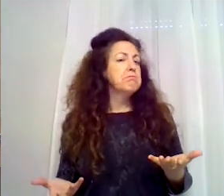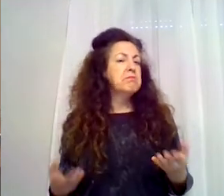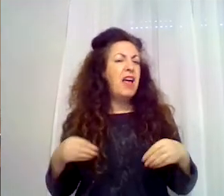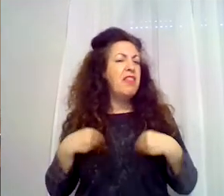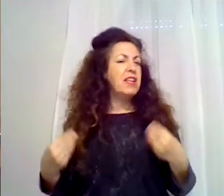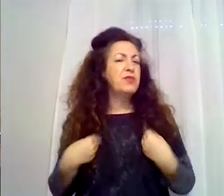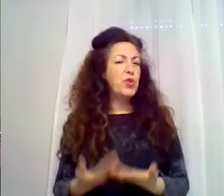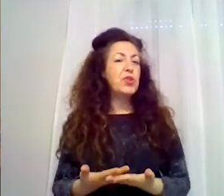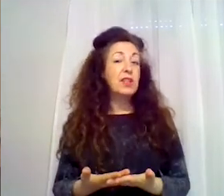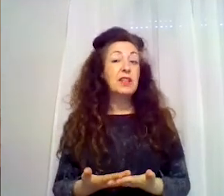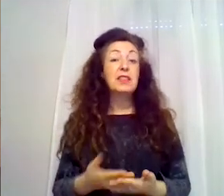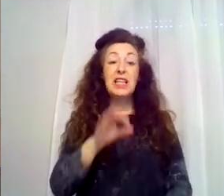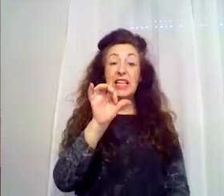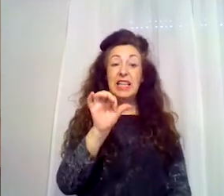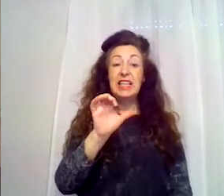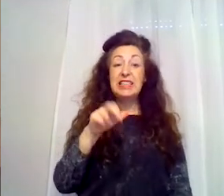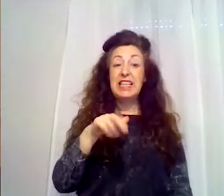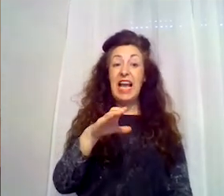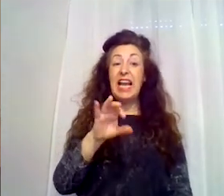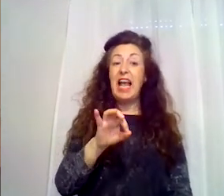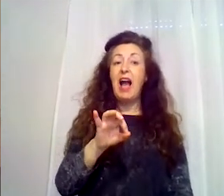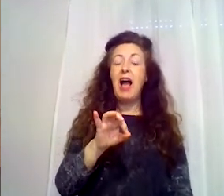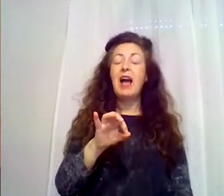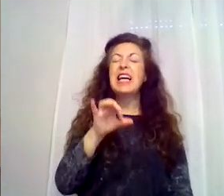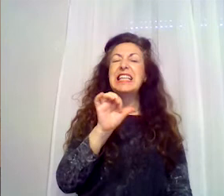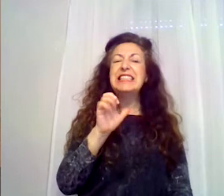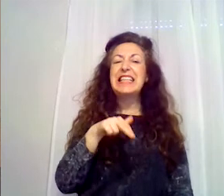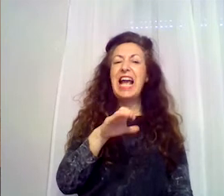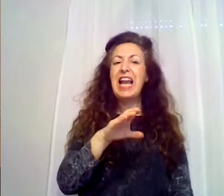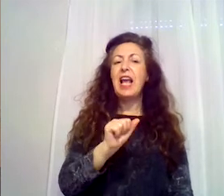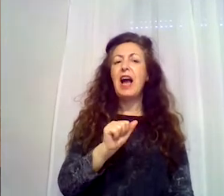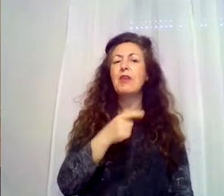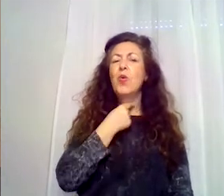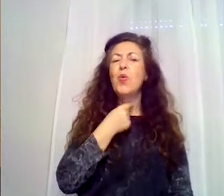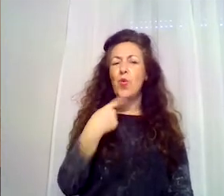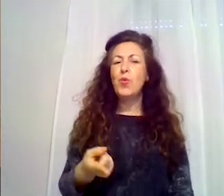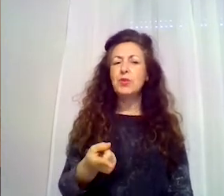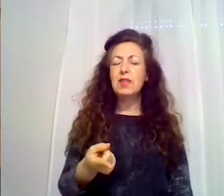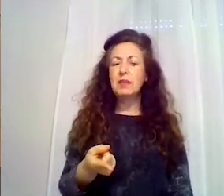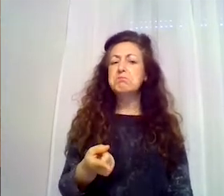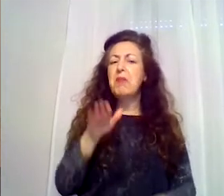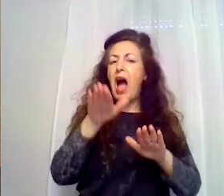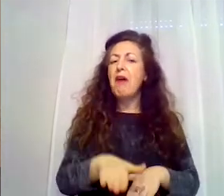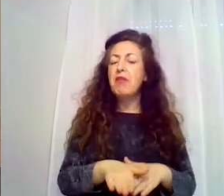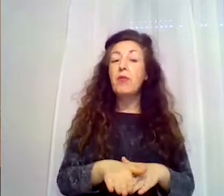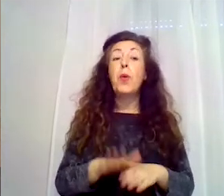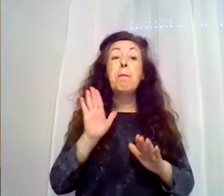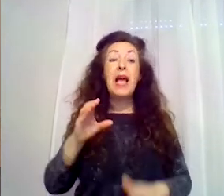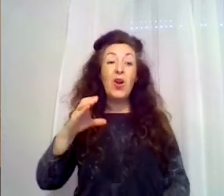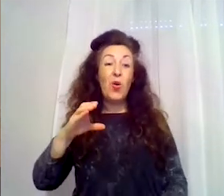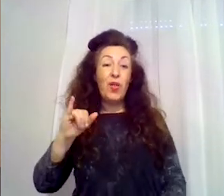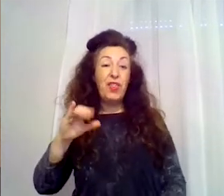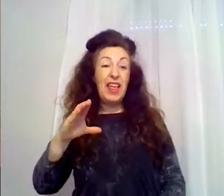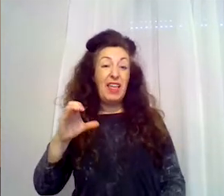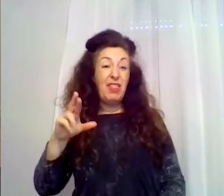moderado. Esto es lo curioso. Hablaba del agua como el mayor placer. Que Epicuro, que era un hombre muy moderado, pero efectivamente que no era creyente,